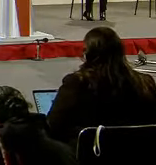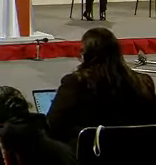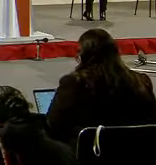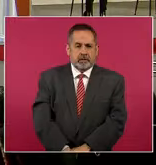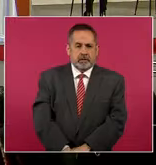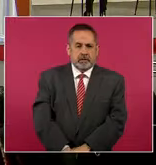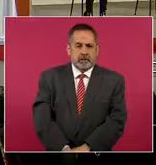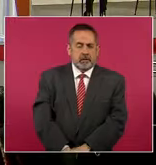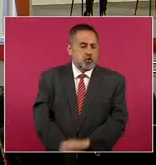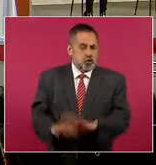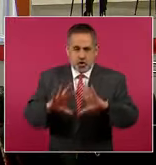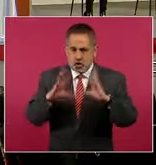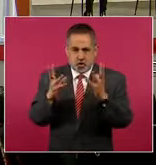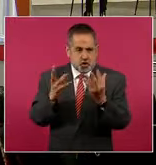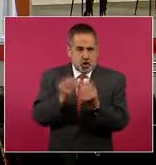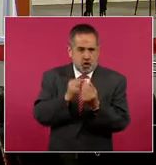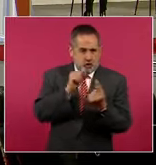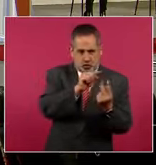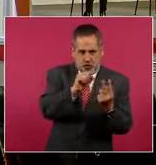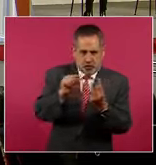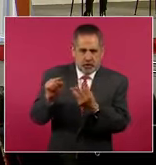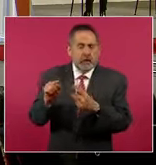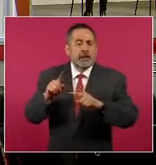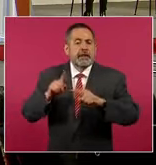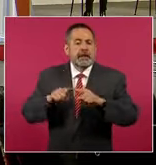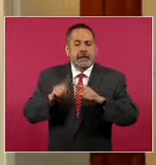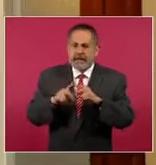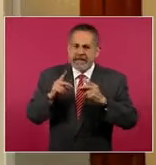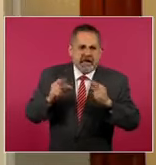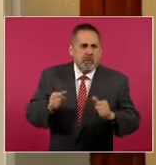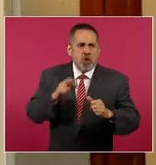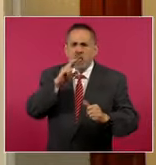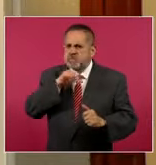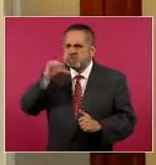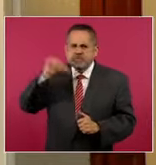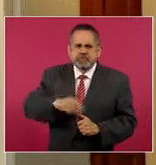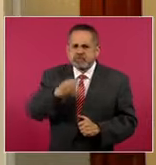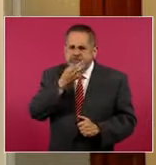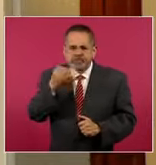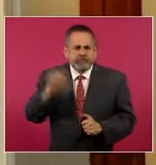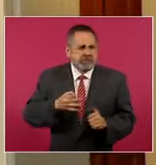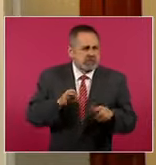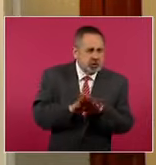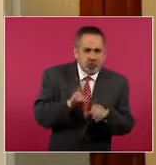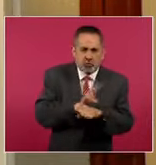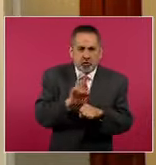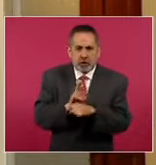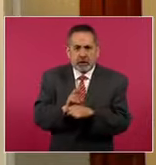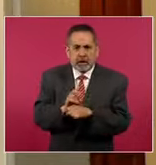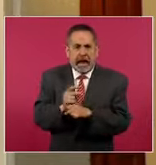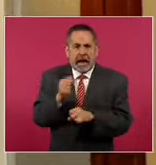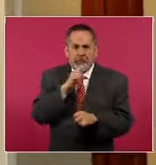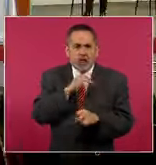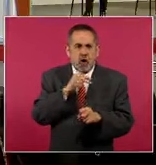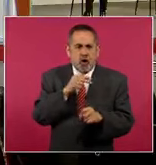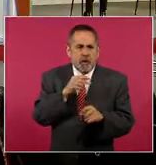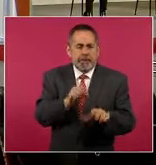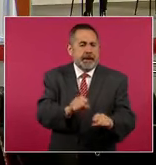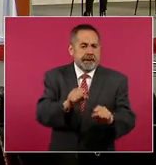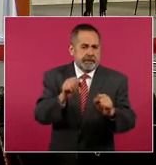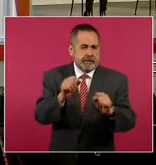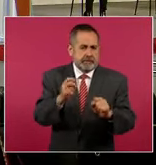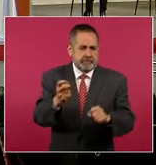operaciones que hacen estas fuerzas tienen que ser ágiles, dinámicas, flexibles y de corta duración. Adelante, por